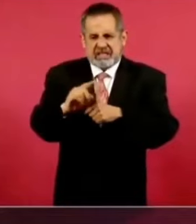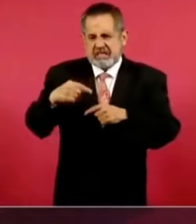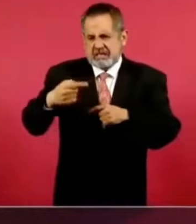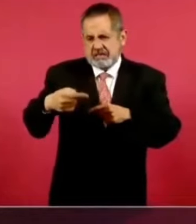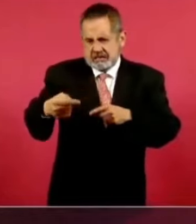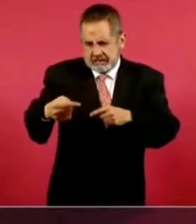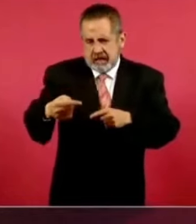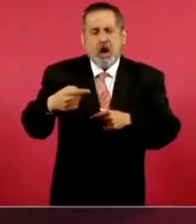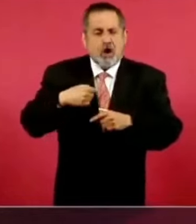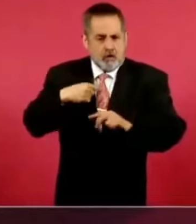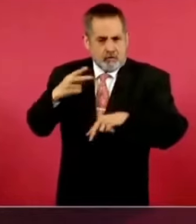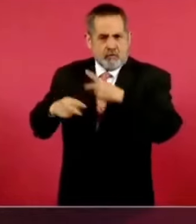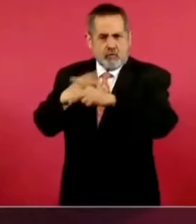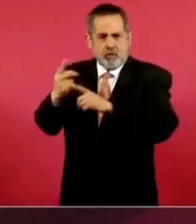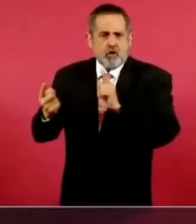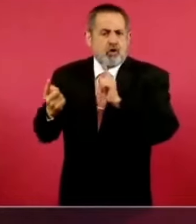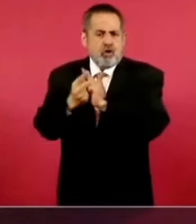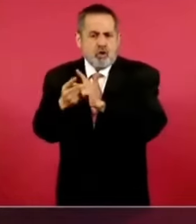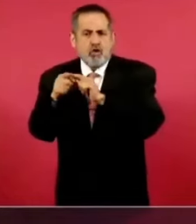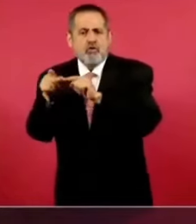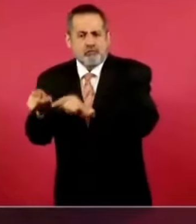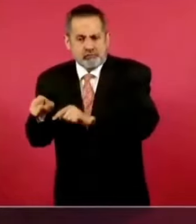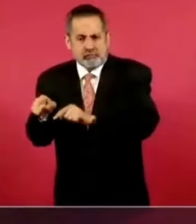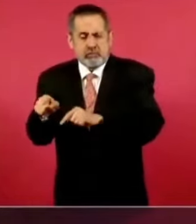con él. Vamos a llevar